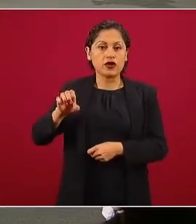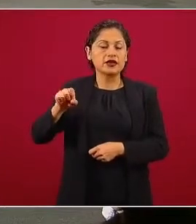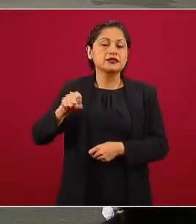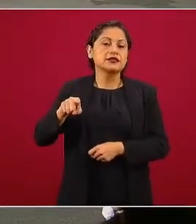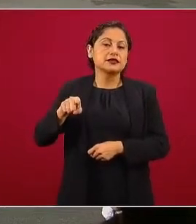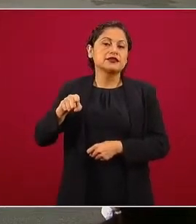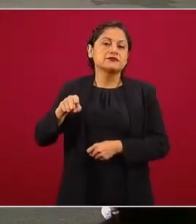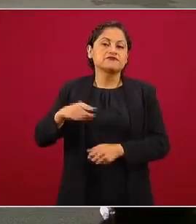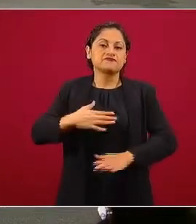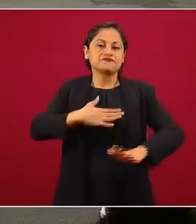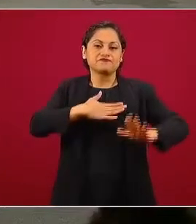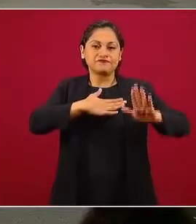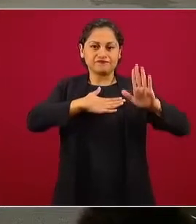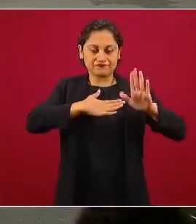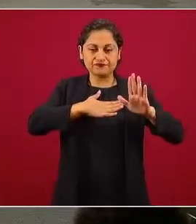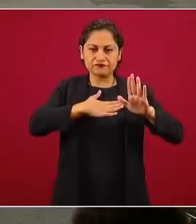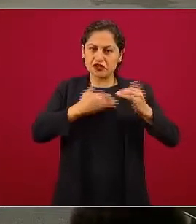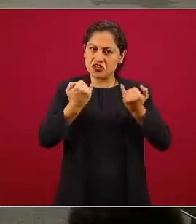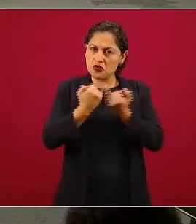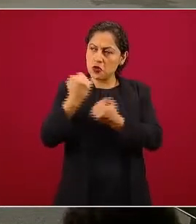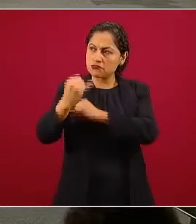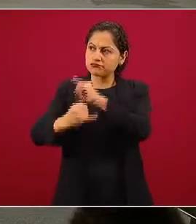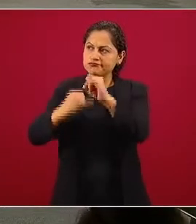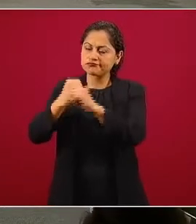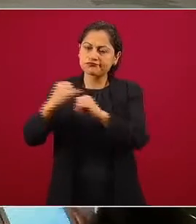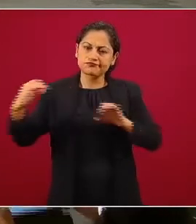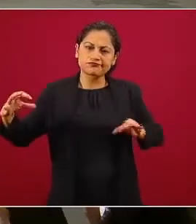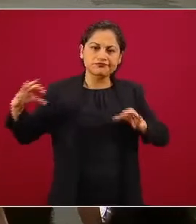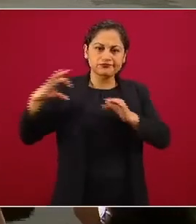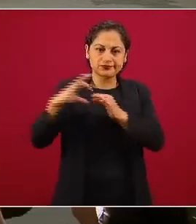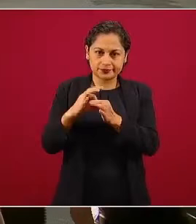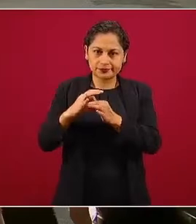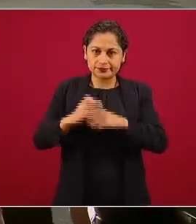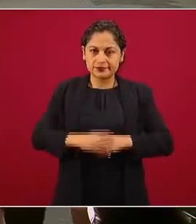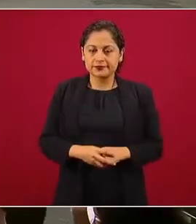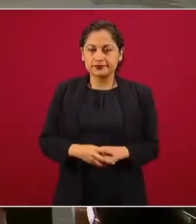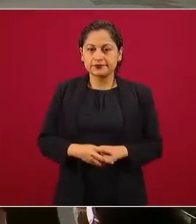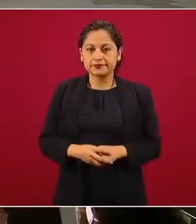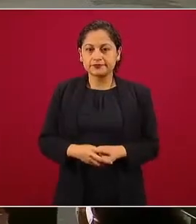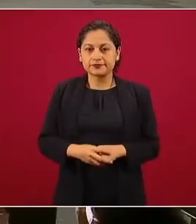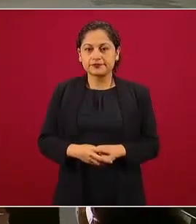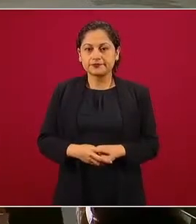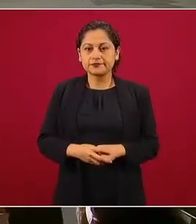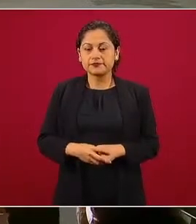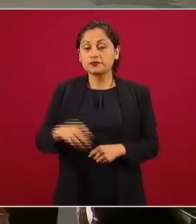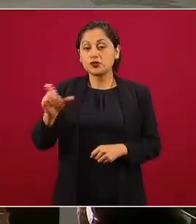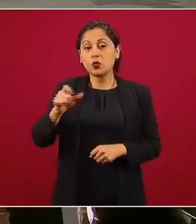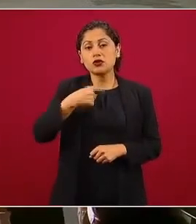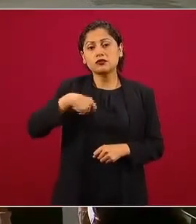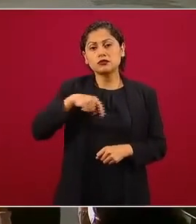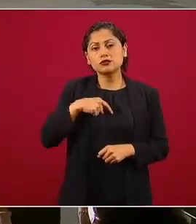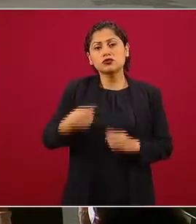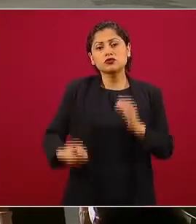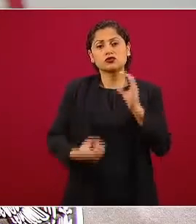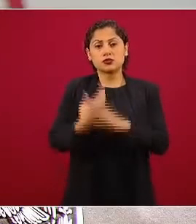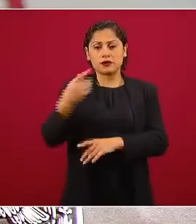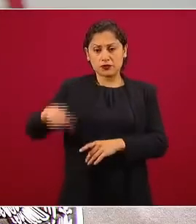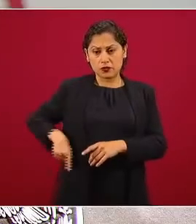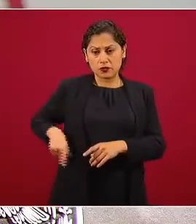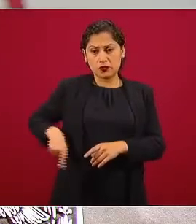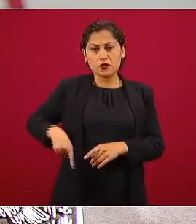a los estándares internacionales. Cuando nosotros llegamos a esta administración, la comisión era por arriba del 1%,